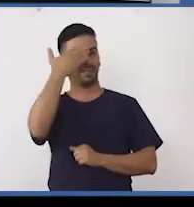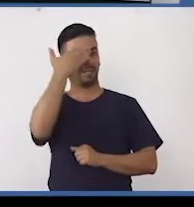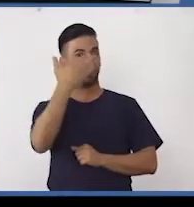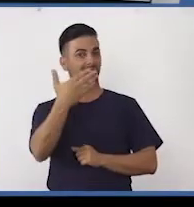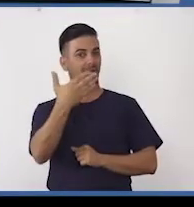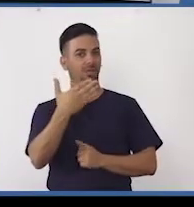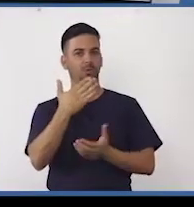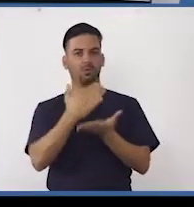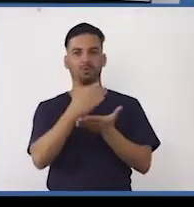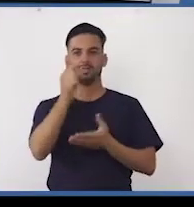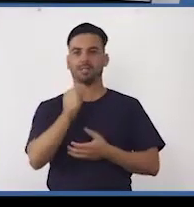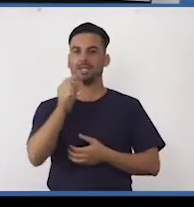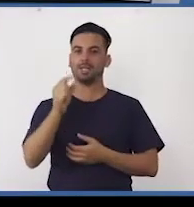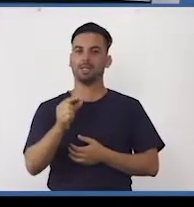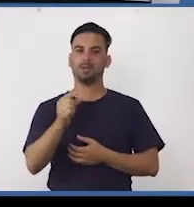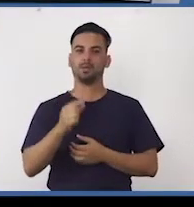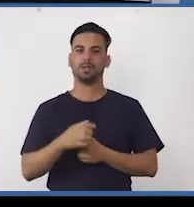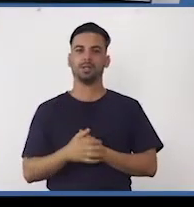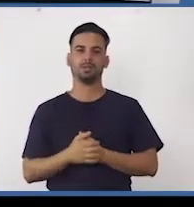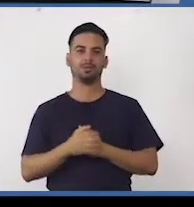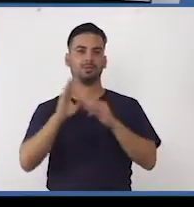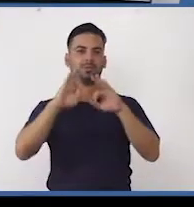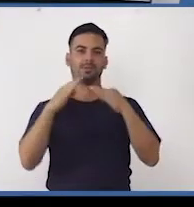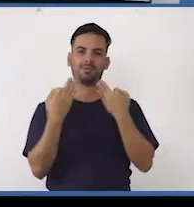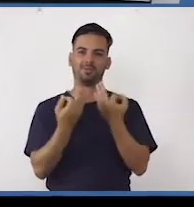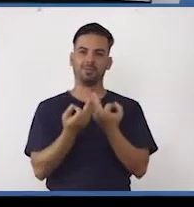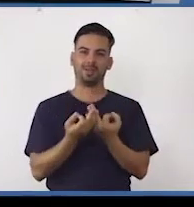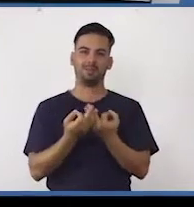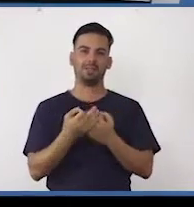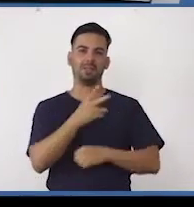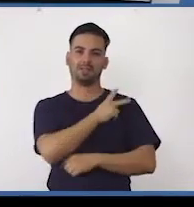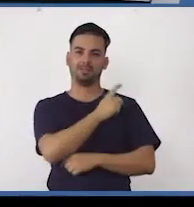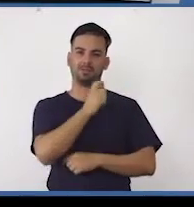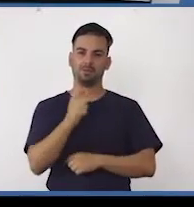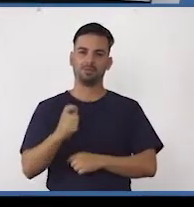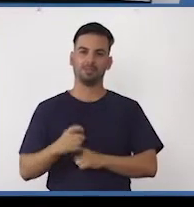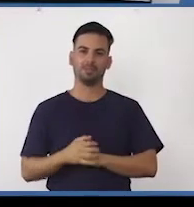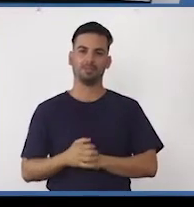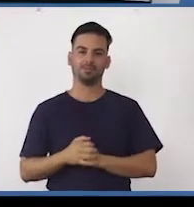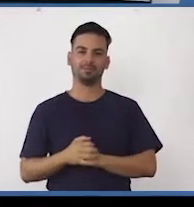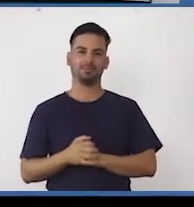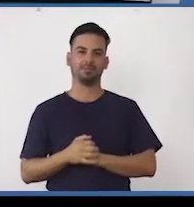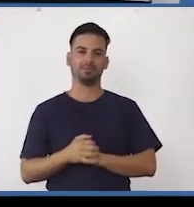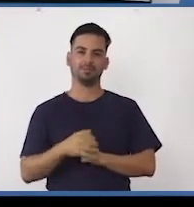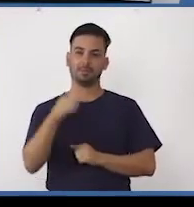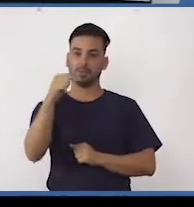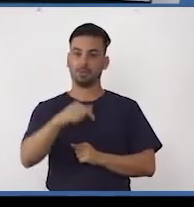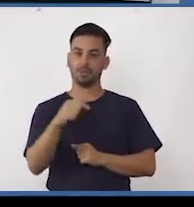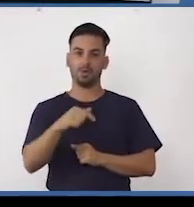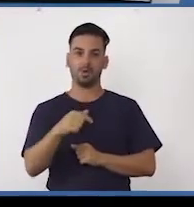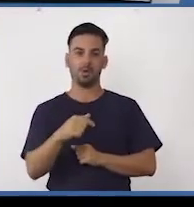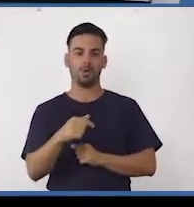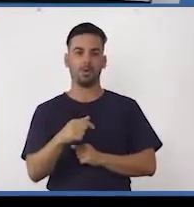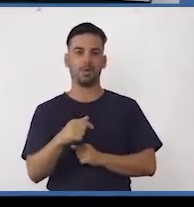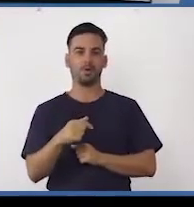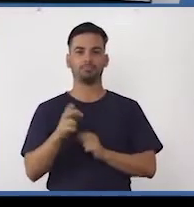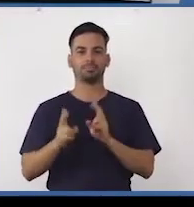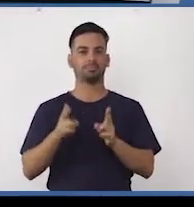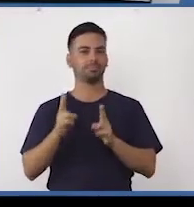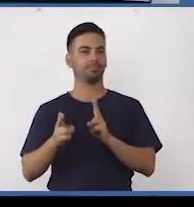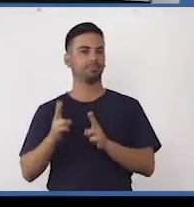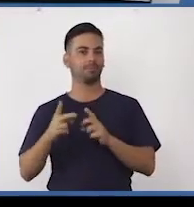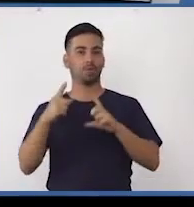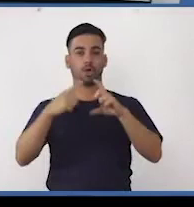Saludos, educandos, familia y docentes. Hoy, en el encuentro de hoy, estaremos trabajando